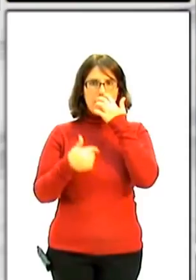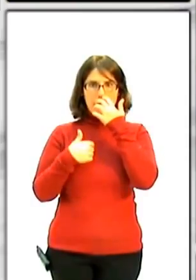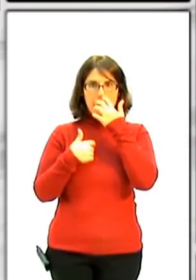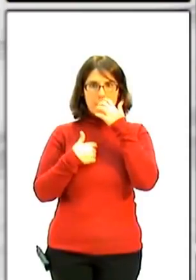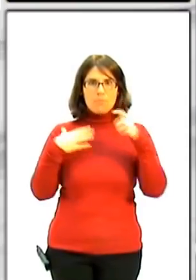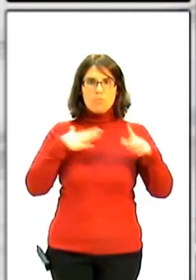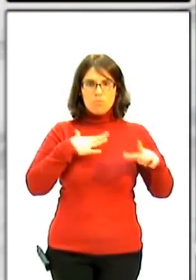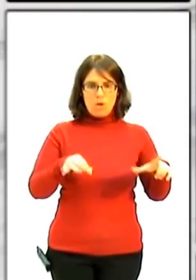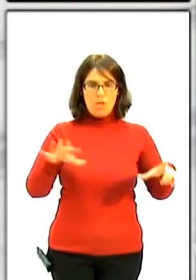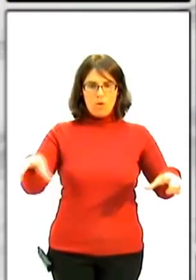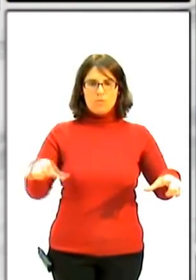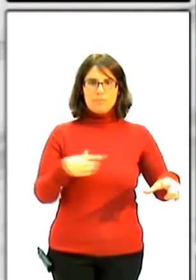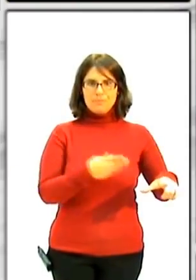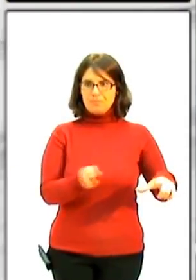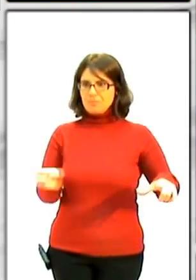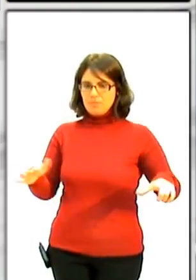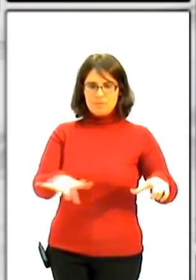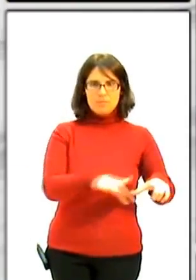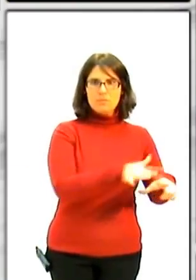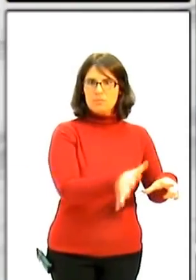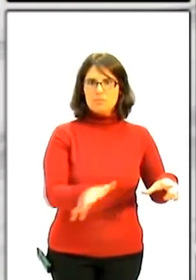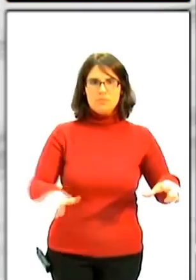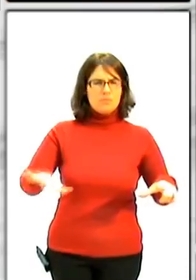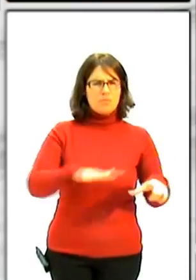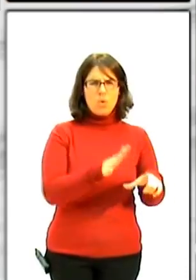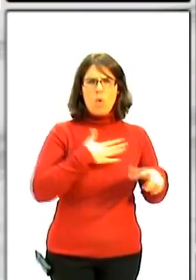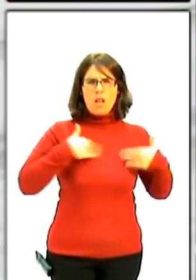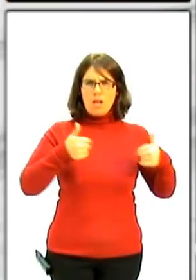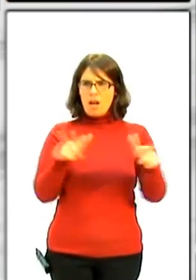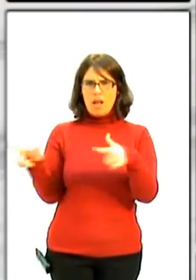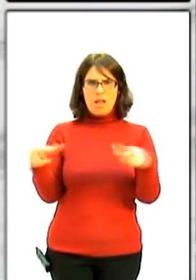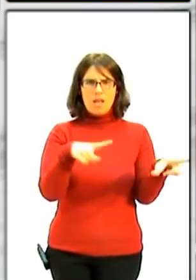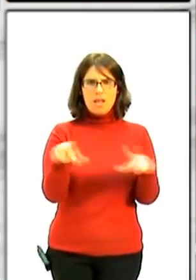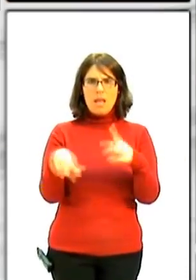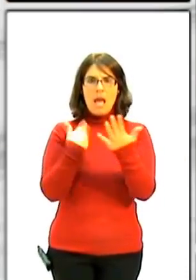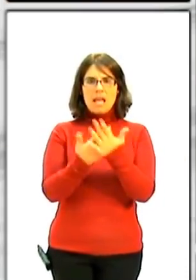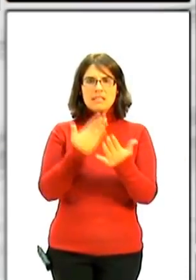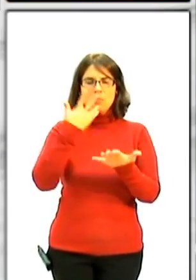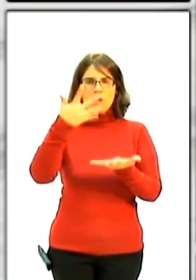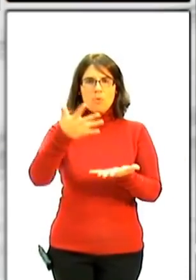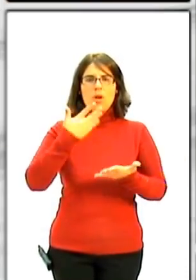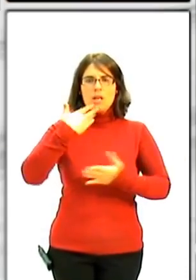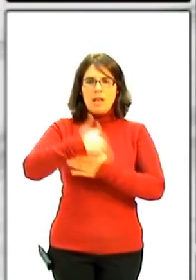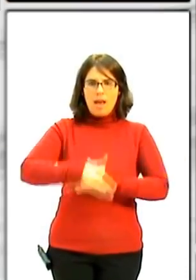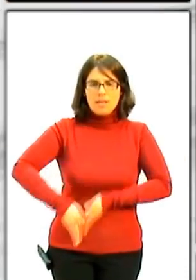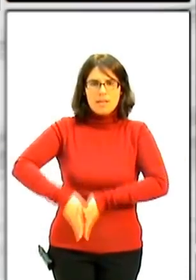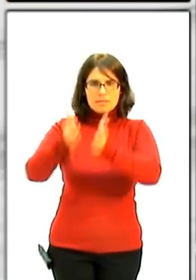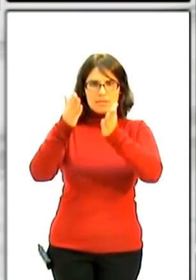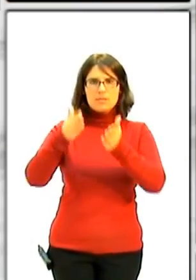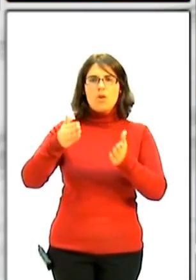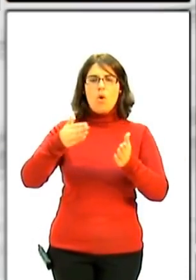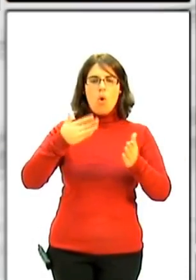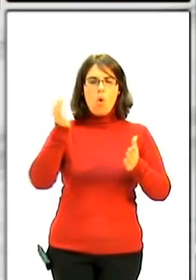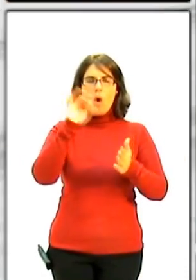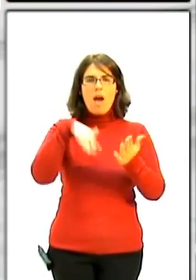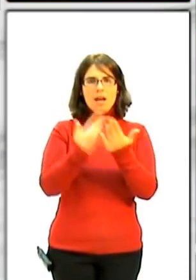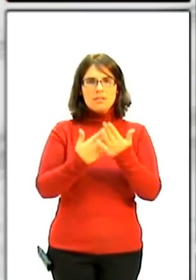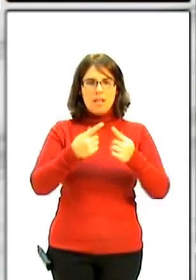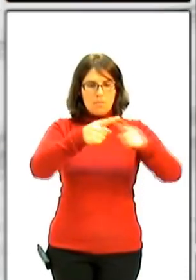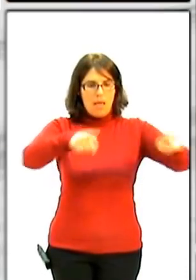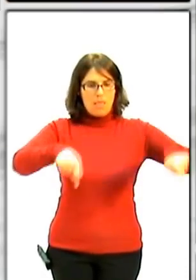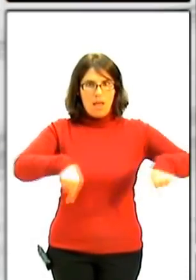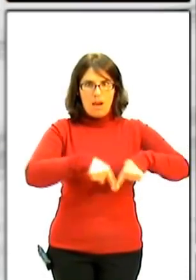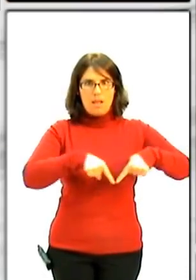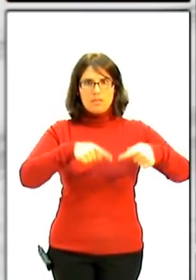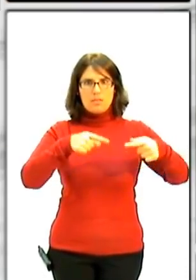desplazarme en cualquier dirección y encontrar precisamente los huecos de las calles, ¿no? Las manzanas de alguna forma dibujadas. Podía